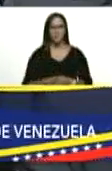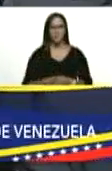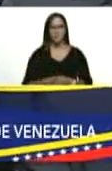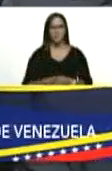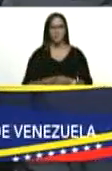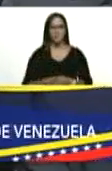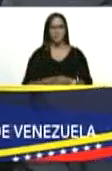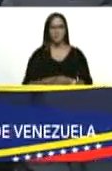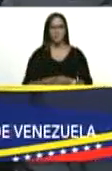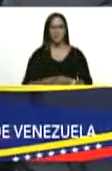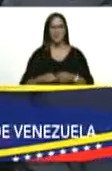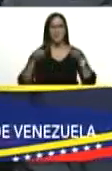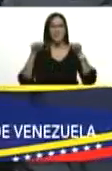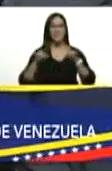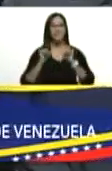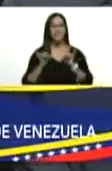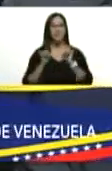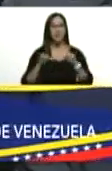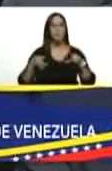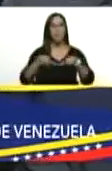de que en este mismo lugar,